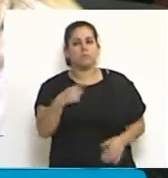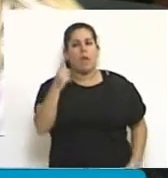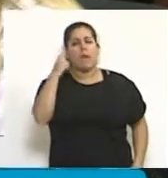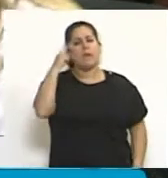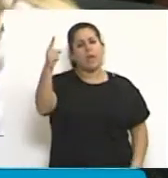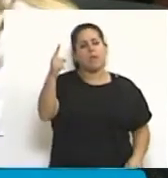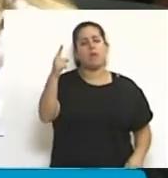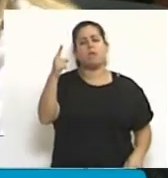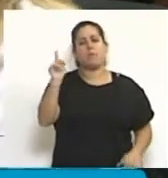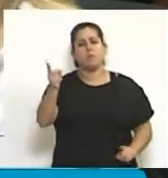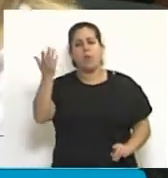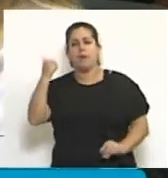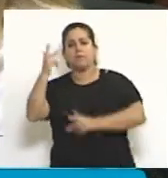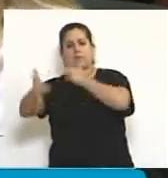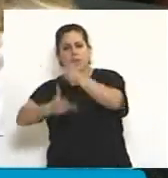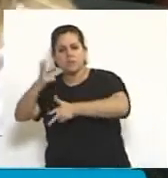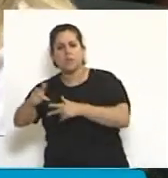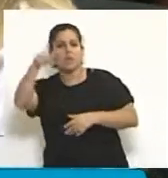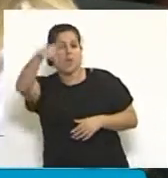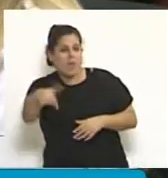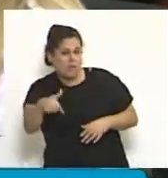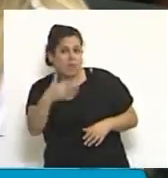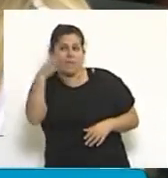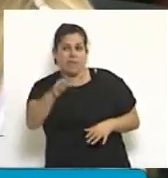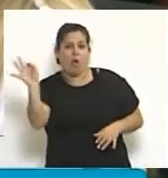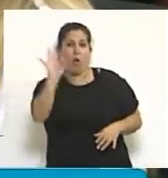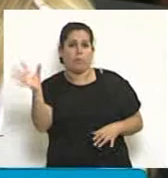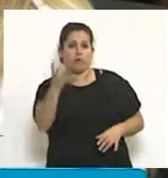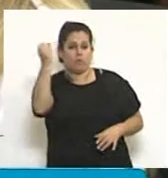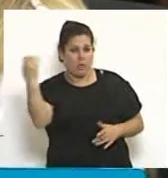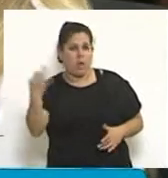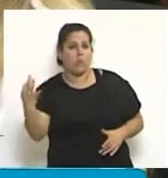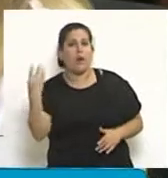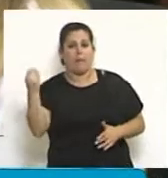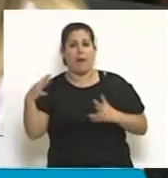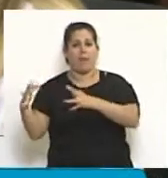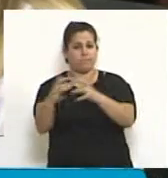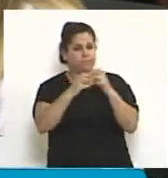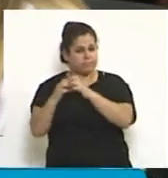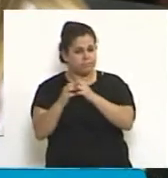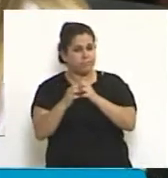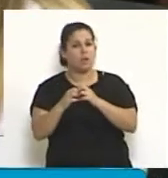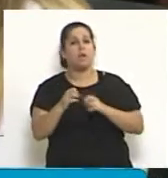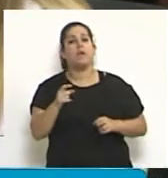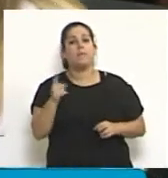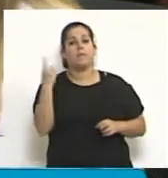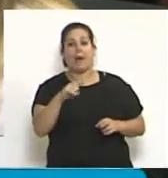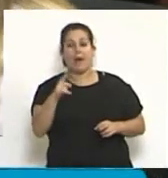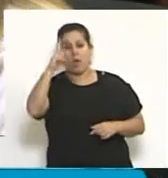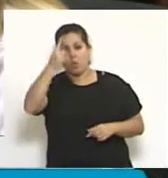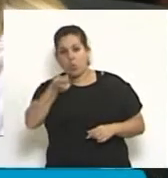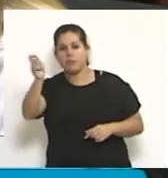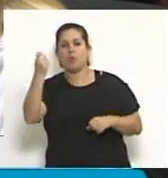Creíamos también, como se ha dicho, que esta era una muy buena oportunidad para discutir el juicio